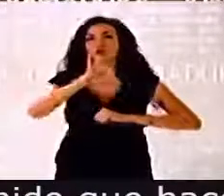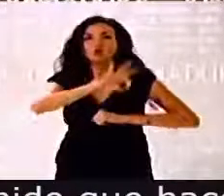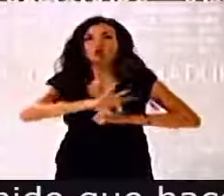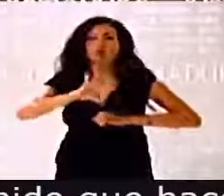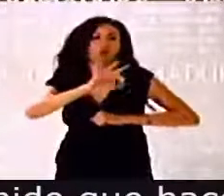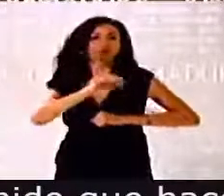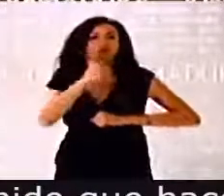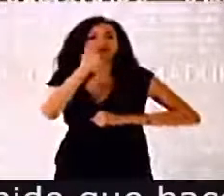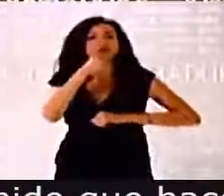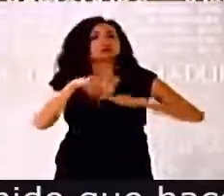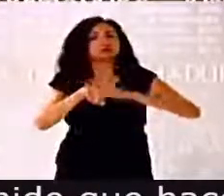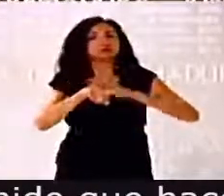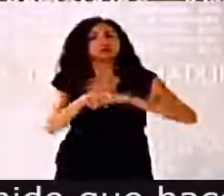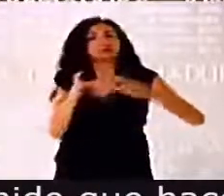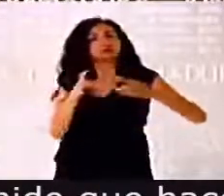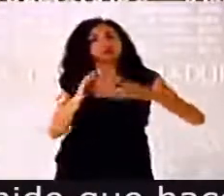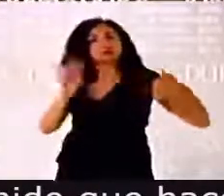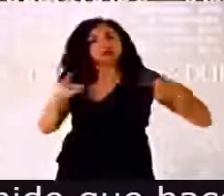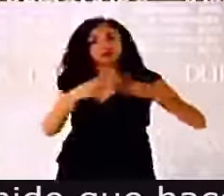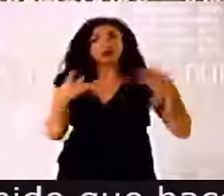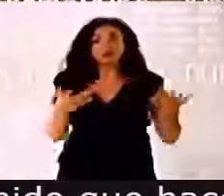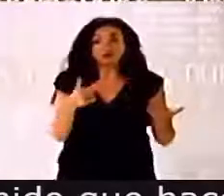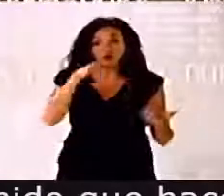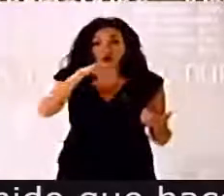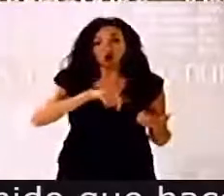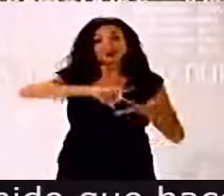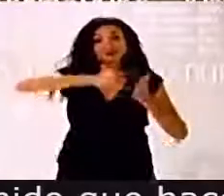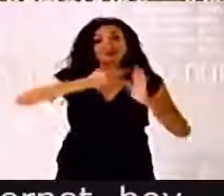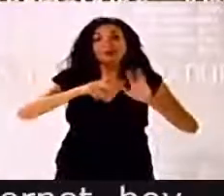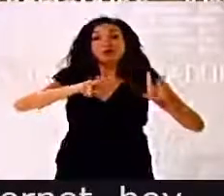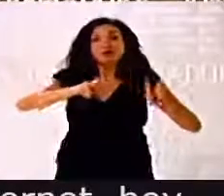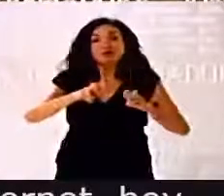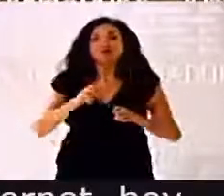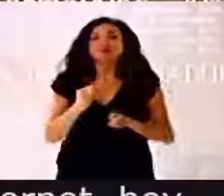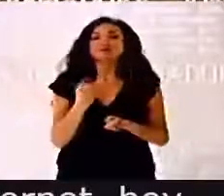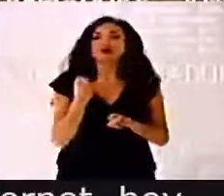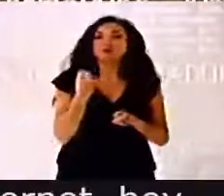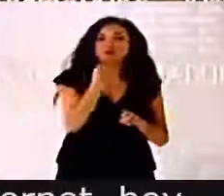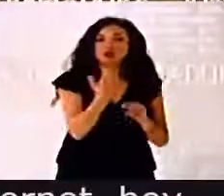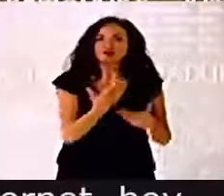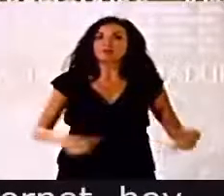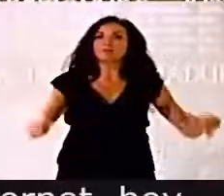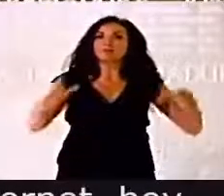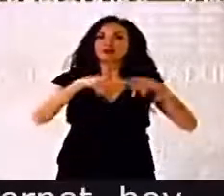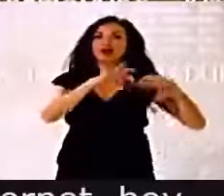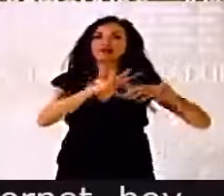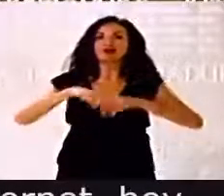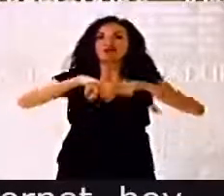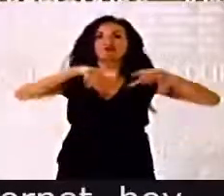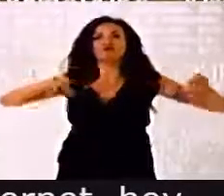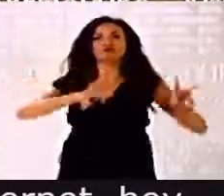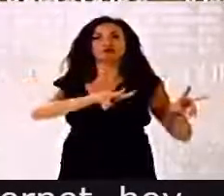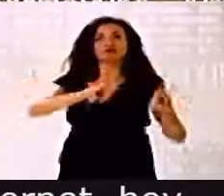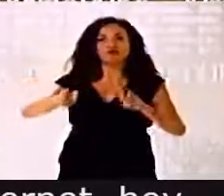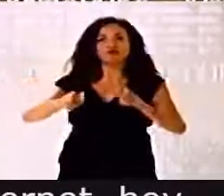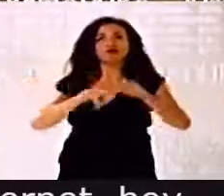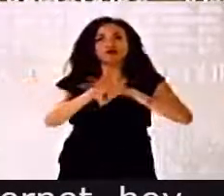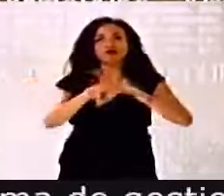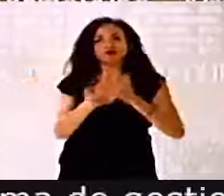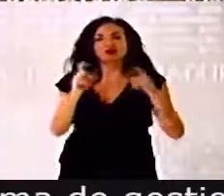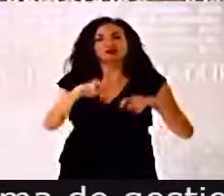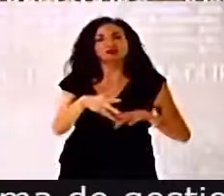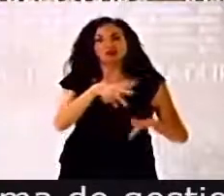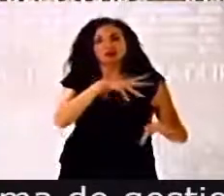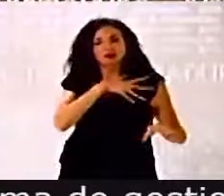Internet, hacerlo online. Hoy reforzamos con este nuevo sistema, con una nueva plataforma de gestión, la cita previa y todo lo que tiene que ver